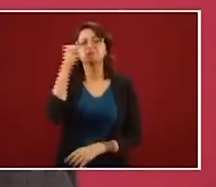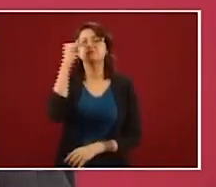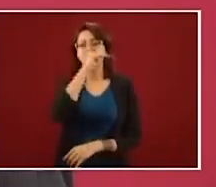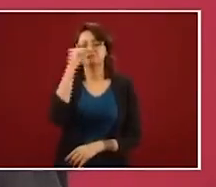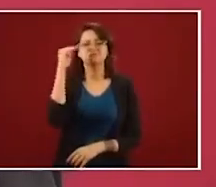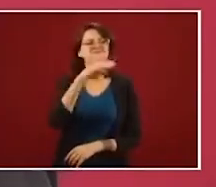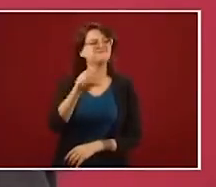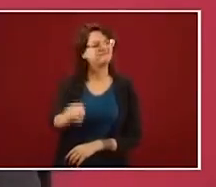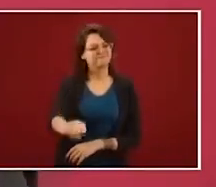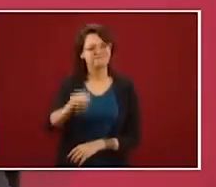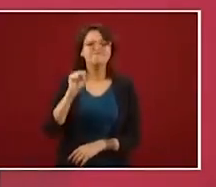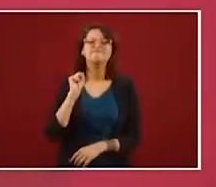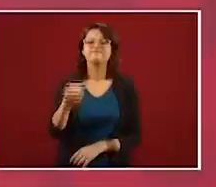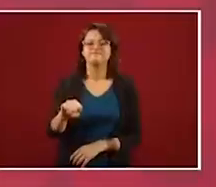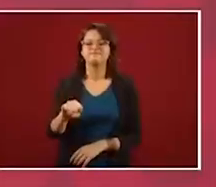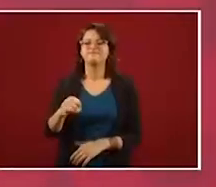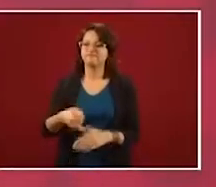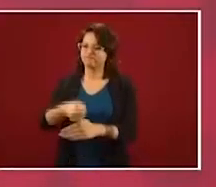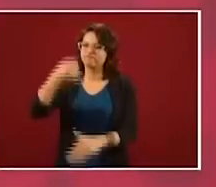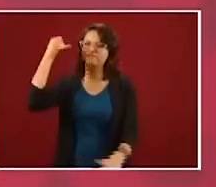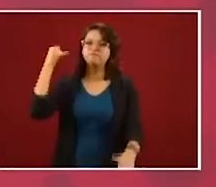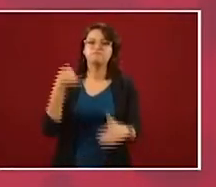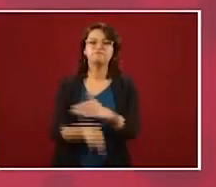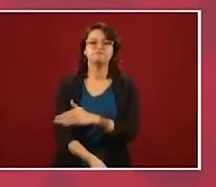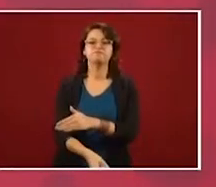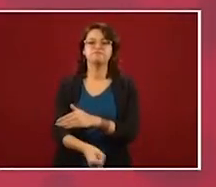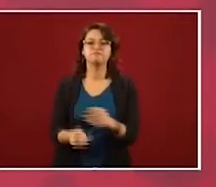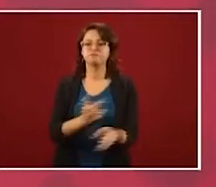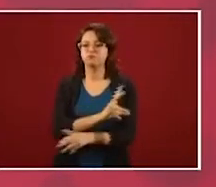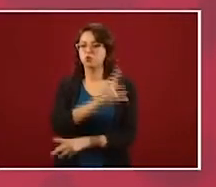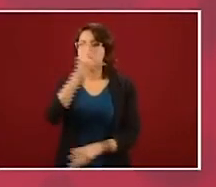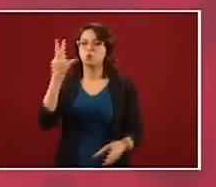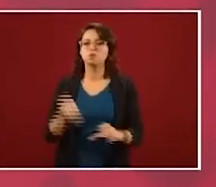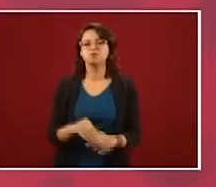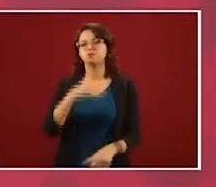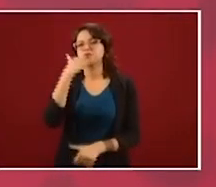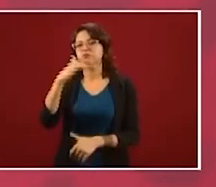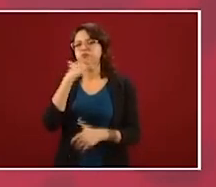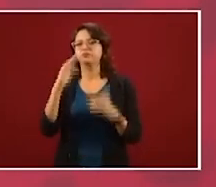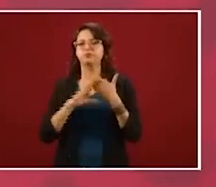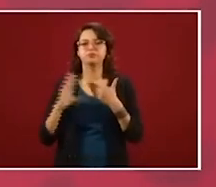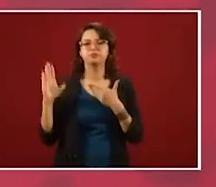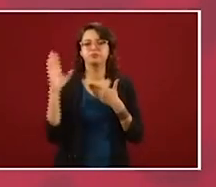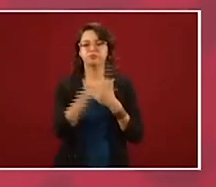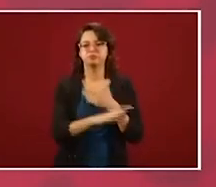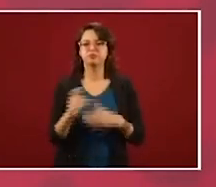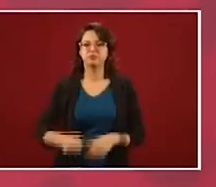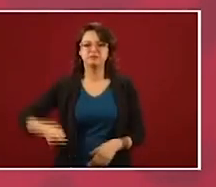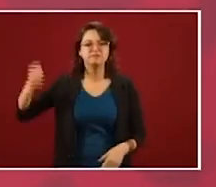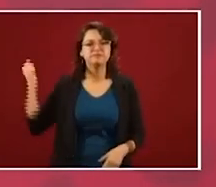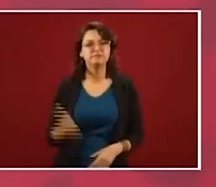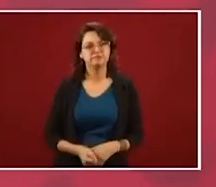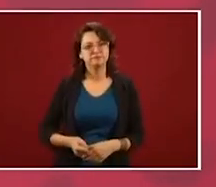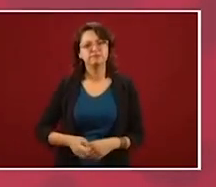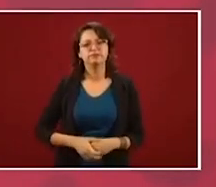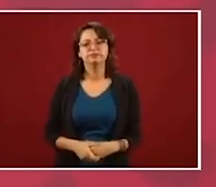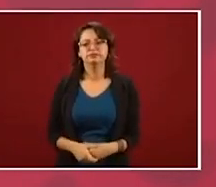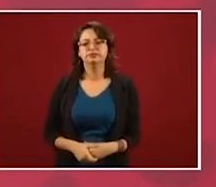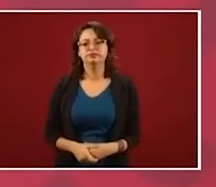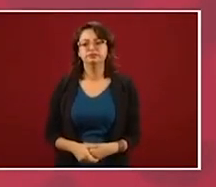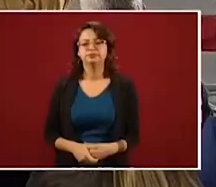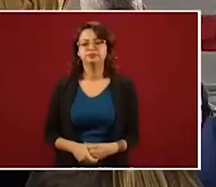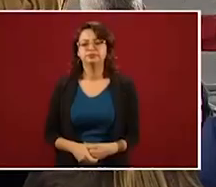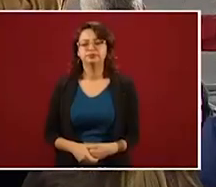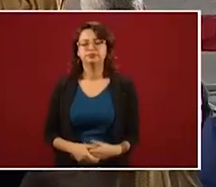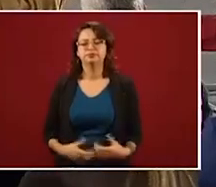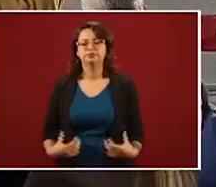y claro que vamos a fondo en el combate a la corrupción. Me canso, ganso.